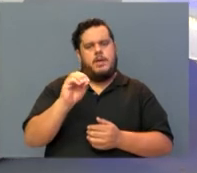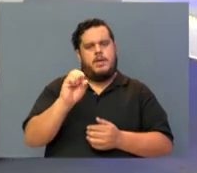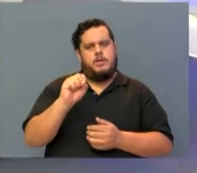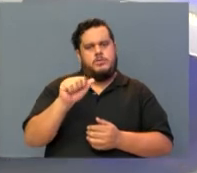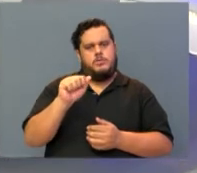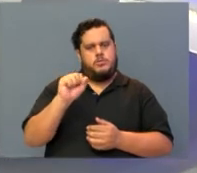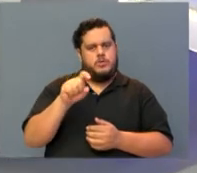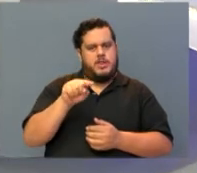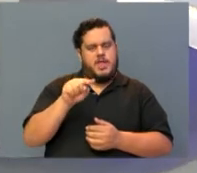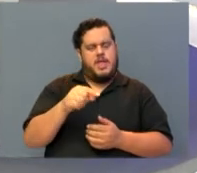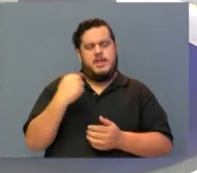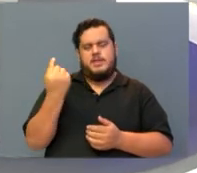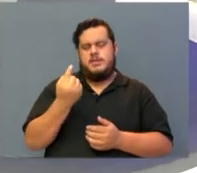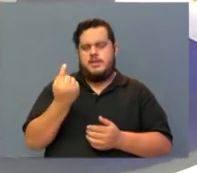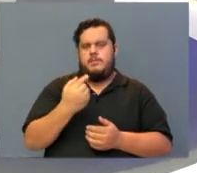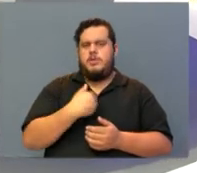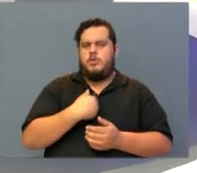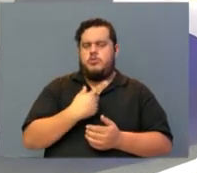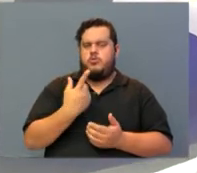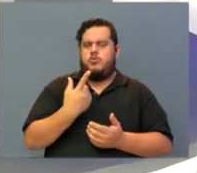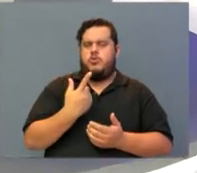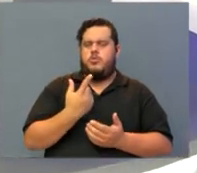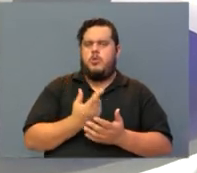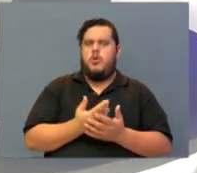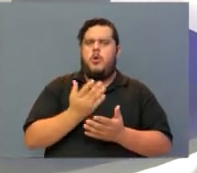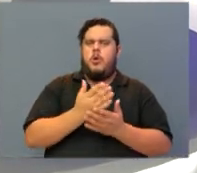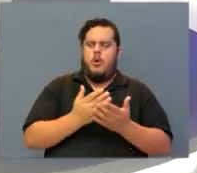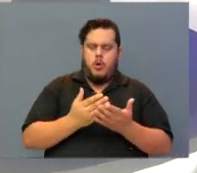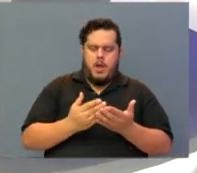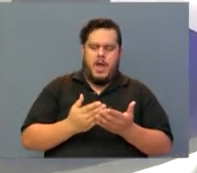siempre tuvo un recelo, y